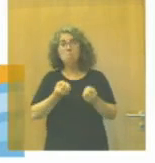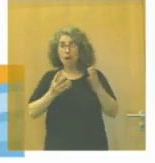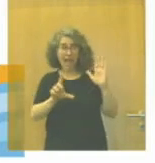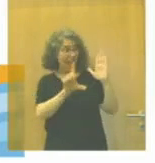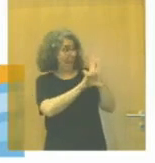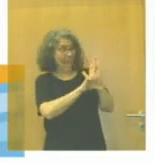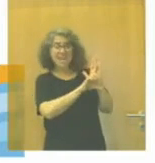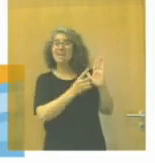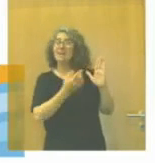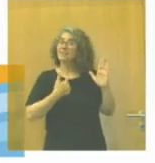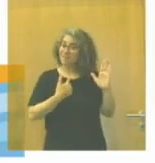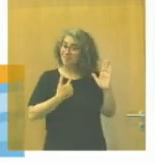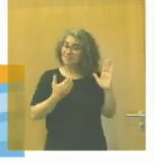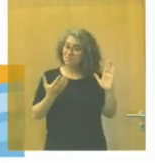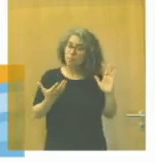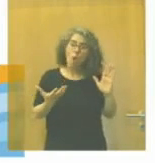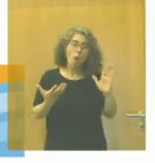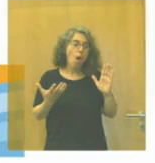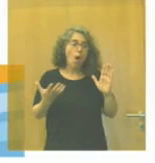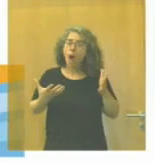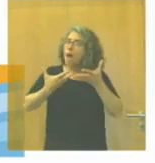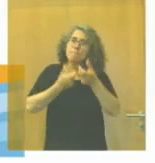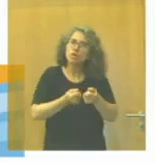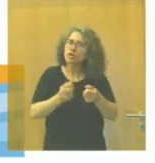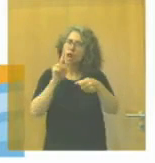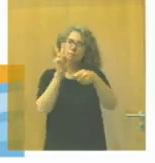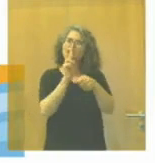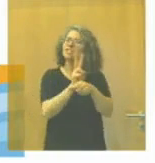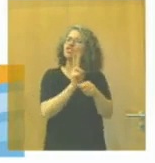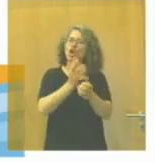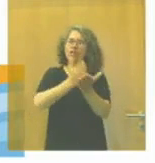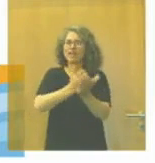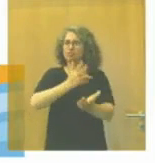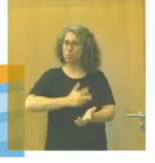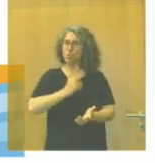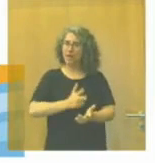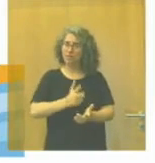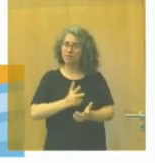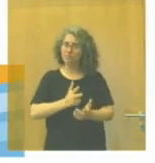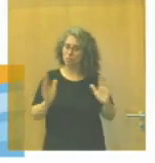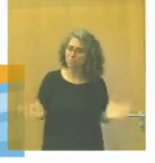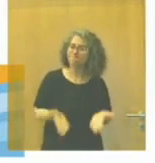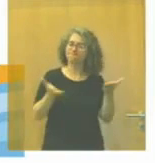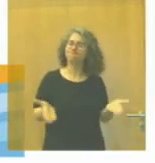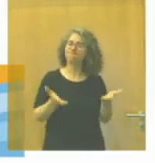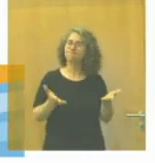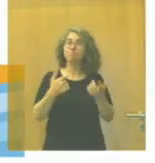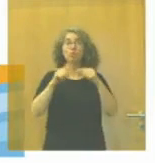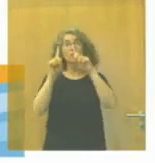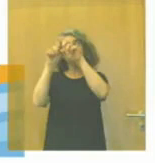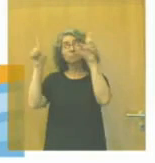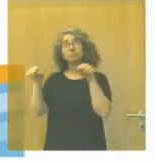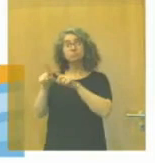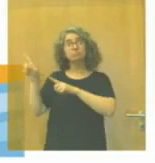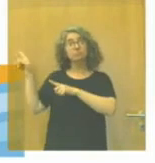fuerza en esto de lo que tiene que ver con la protección de los derechos humanos. Y en esa placa,